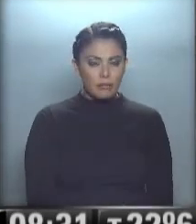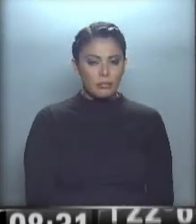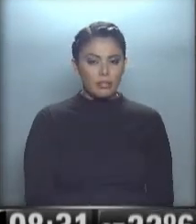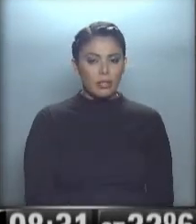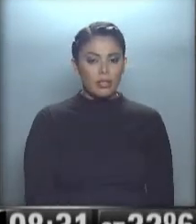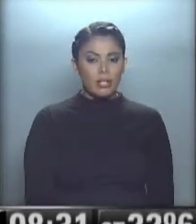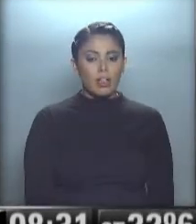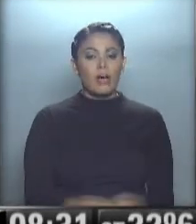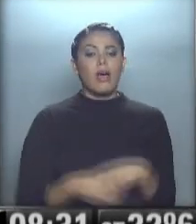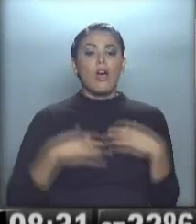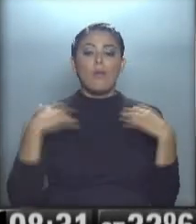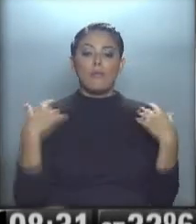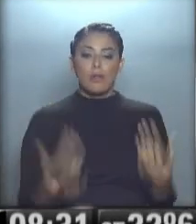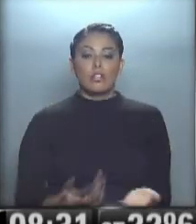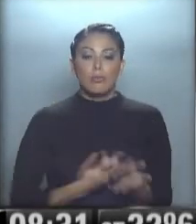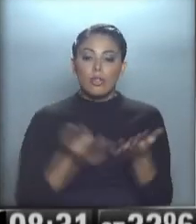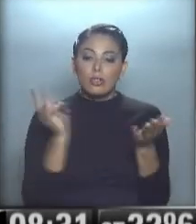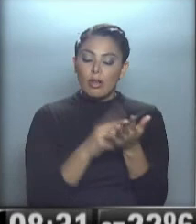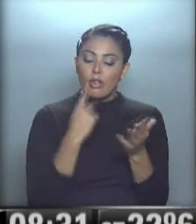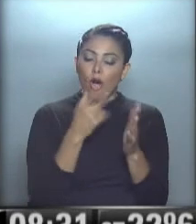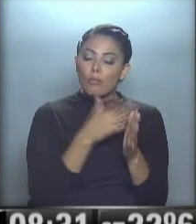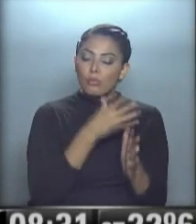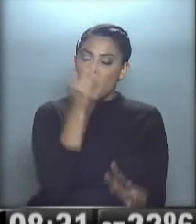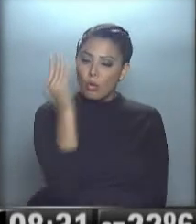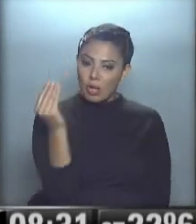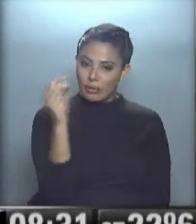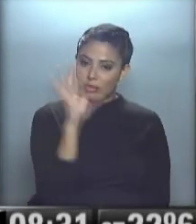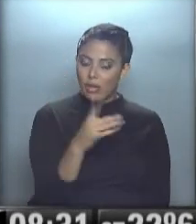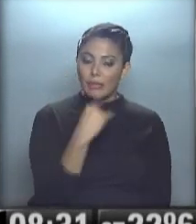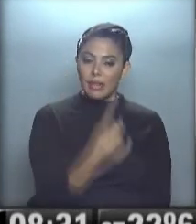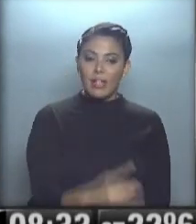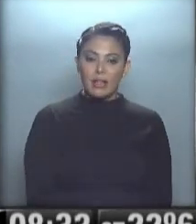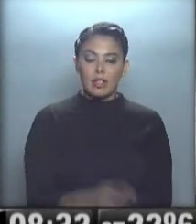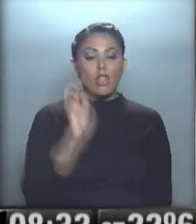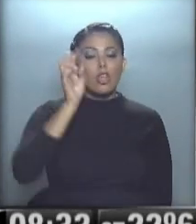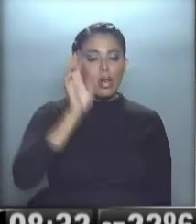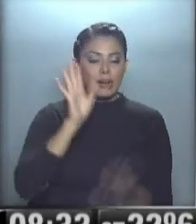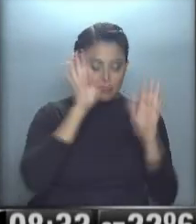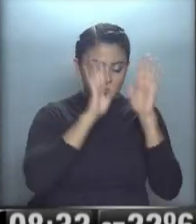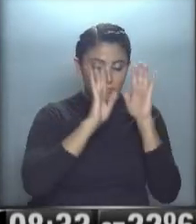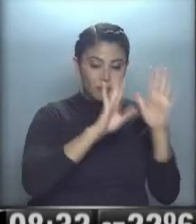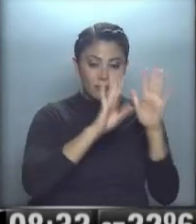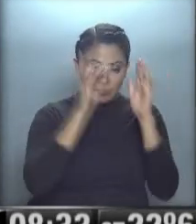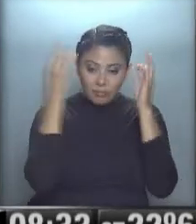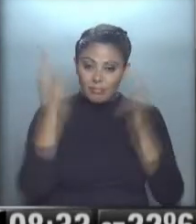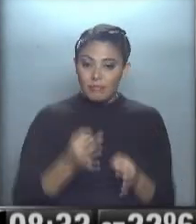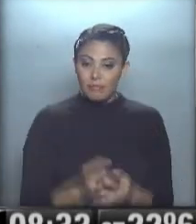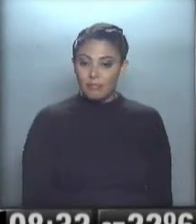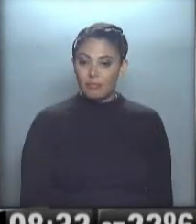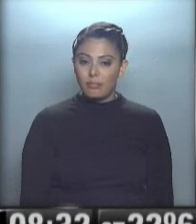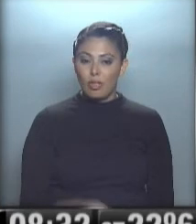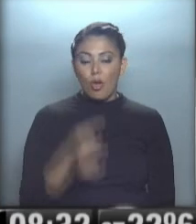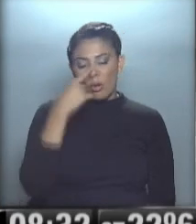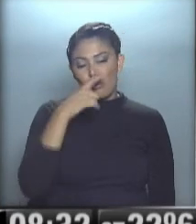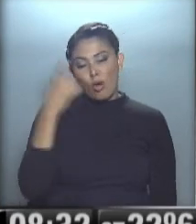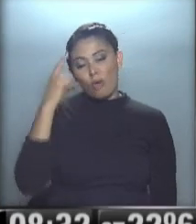eso vuelvo a insistir en esta cuestión, porque muchas veces se habla solamente del dólar, pero en realidad en los últimos